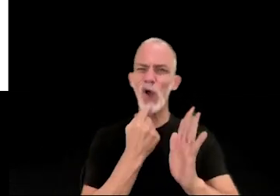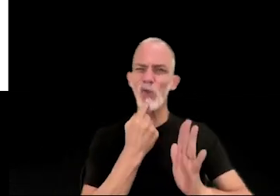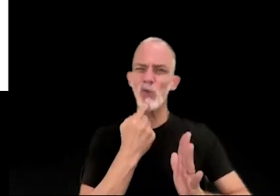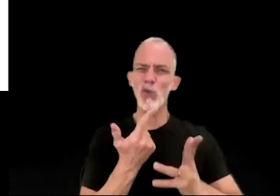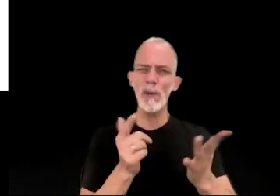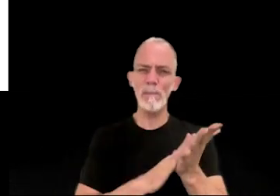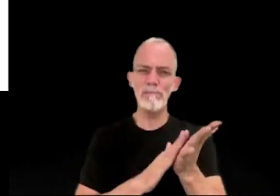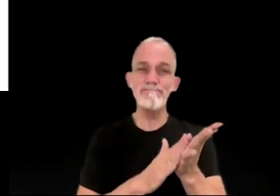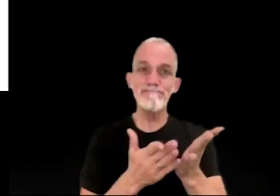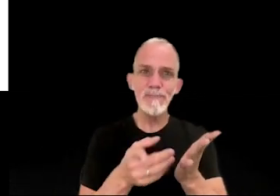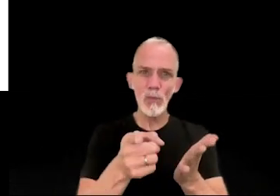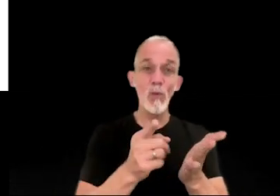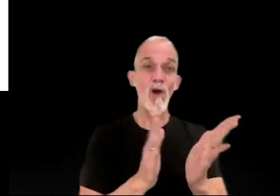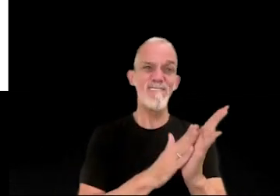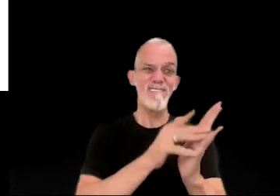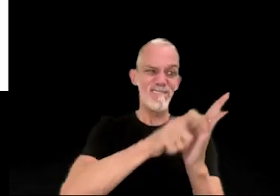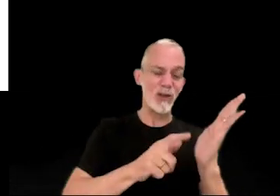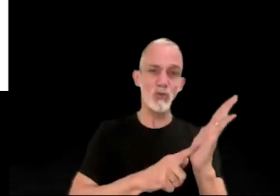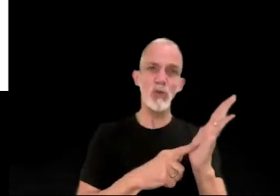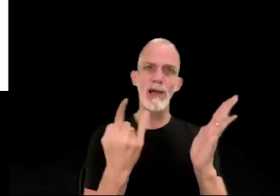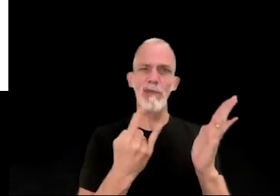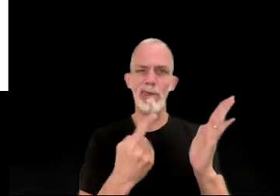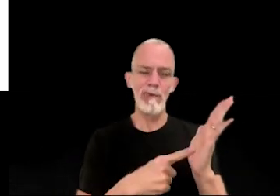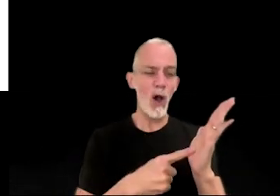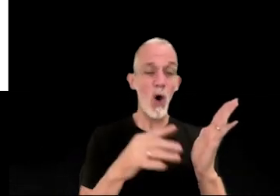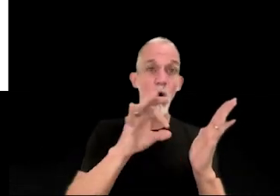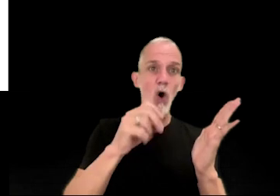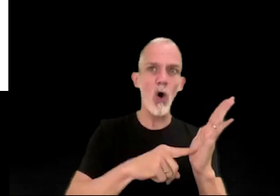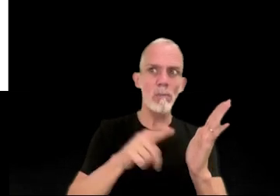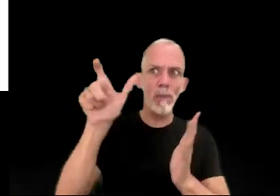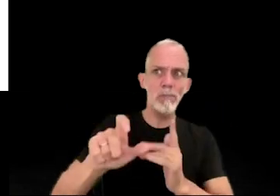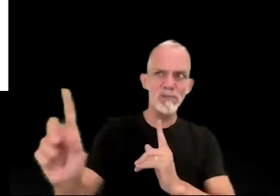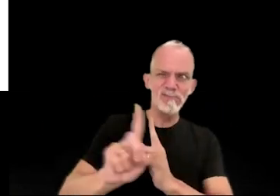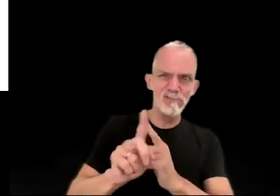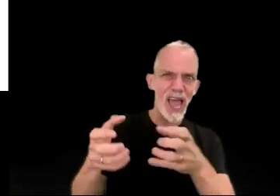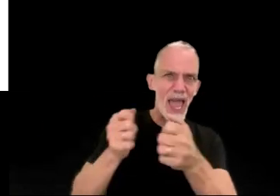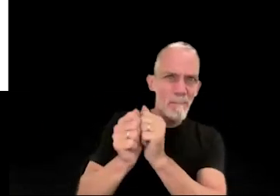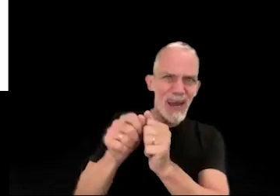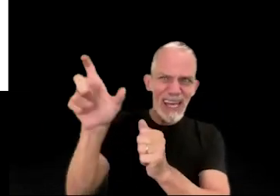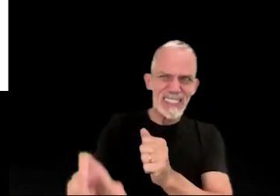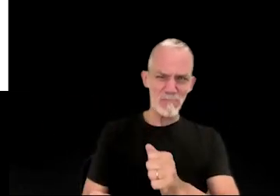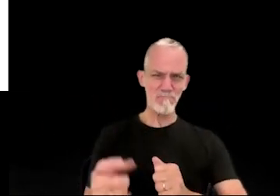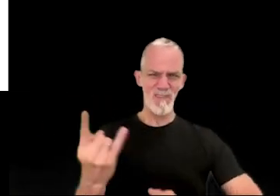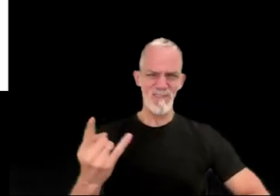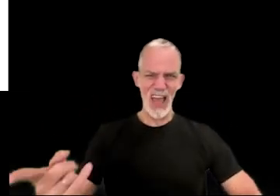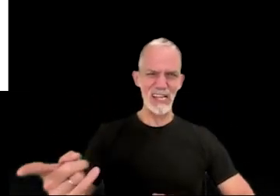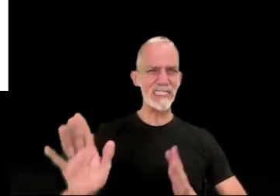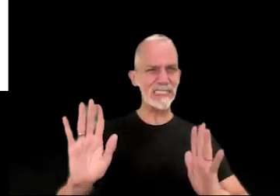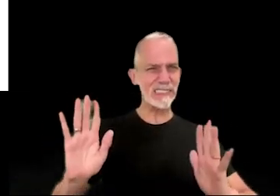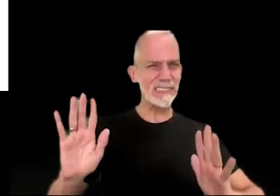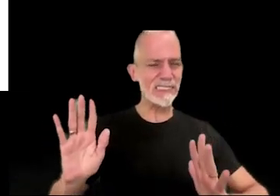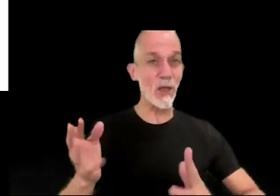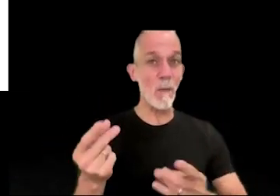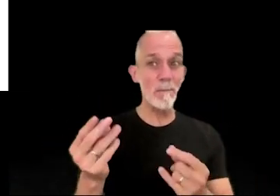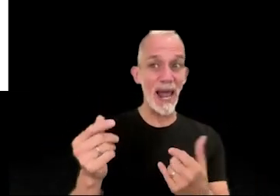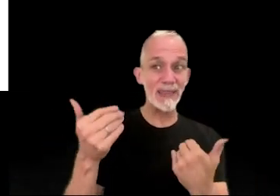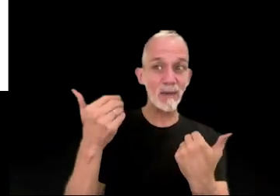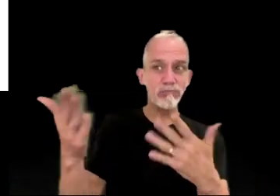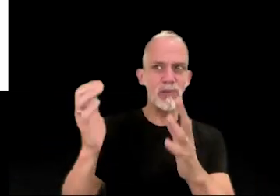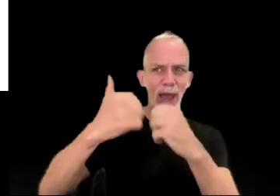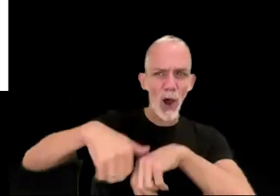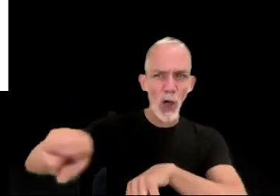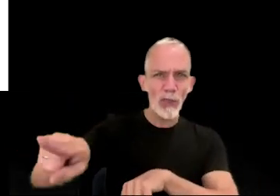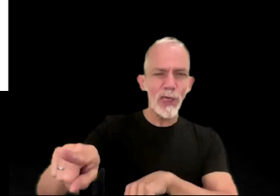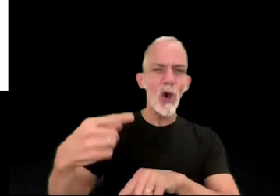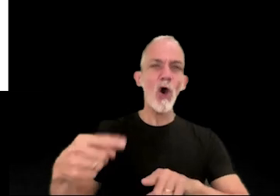presencia de una factura apócrifa o el proveedor es apócrifo, siempre que hablemos de exteriorización de bienes